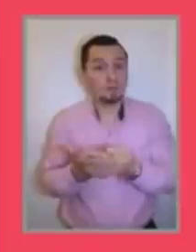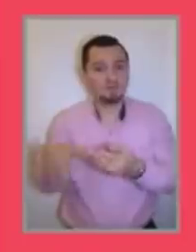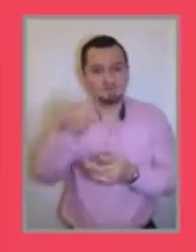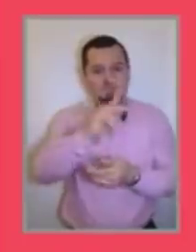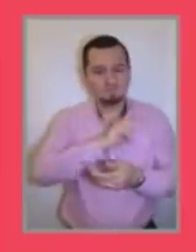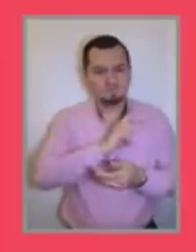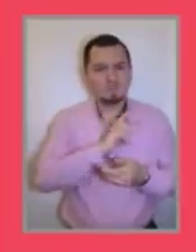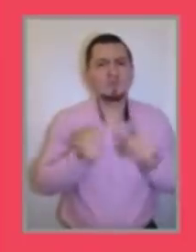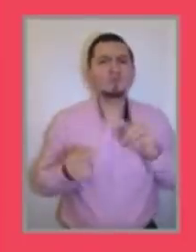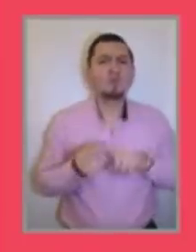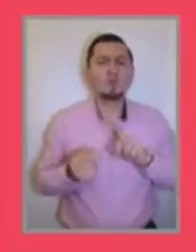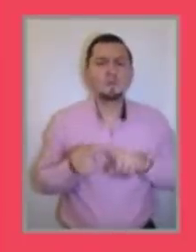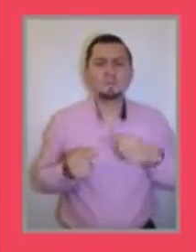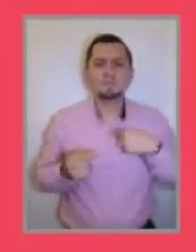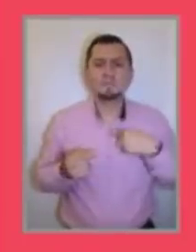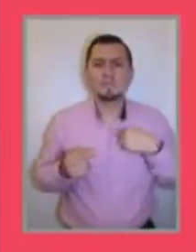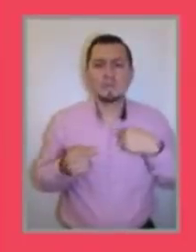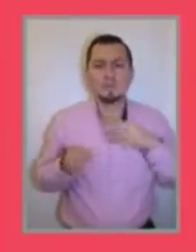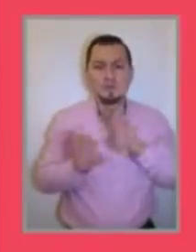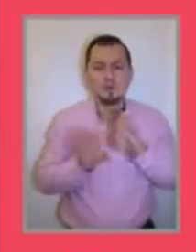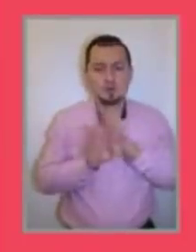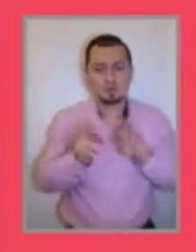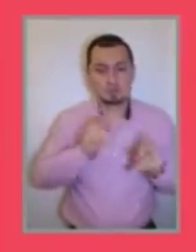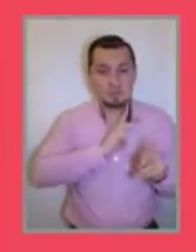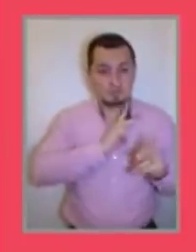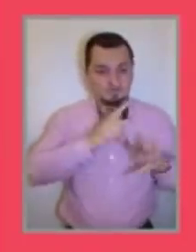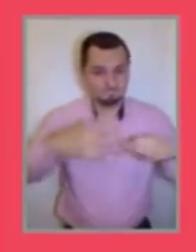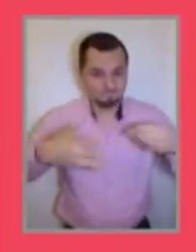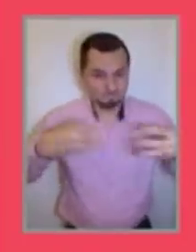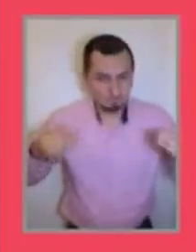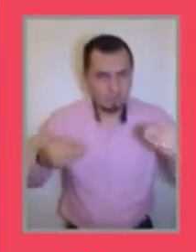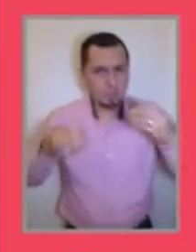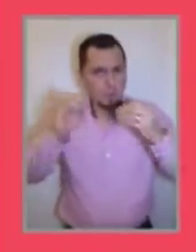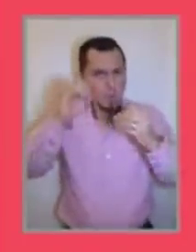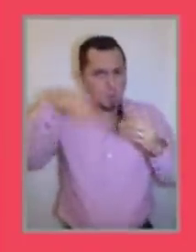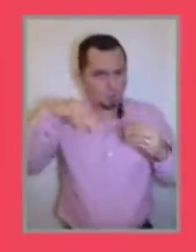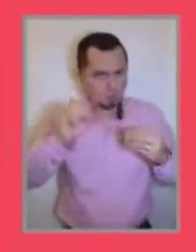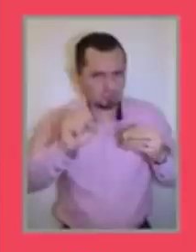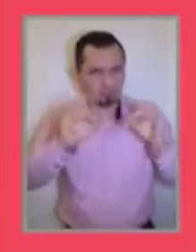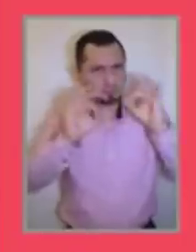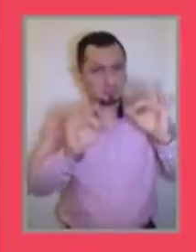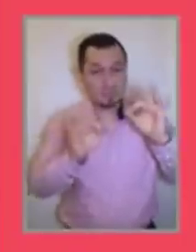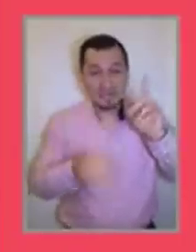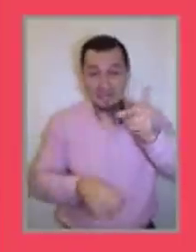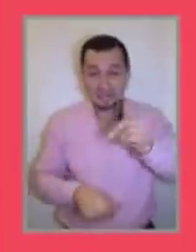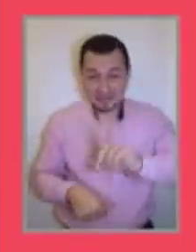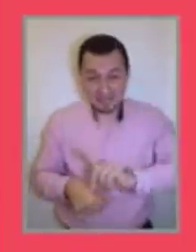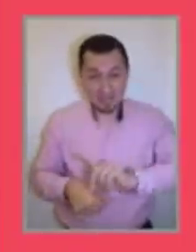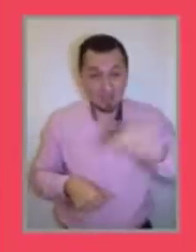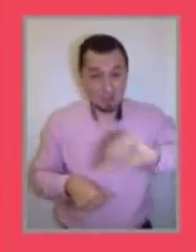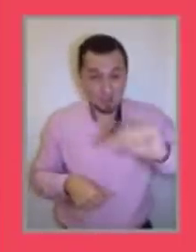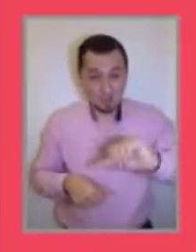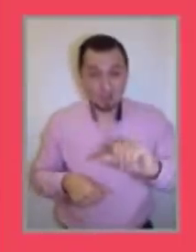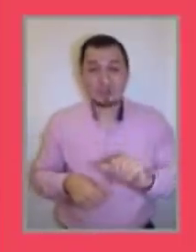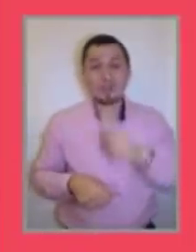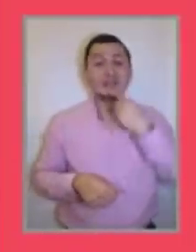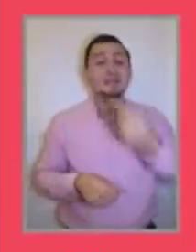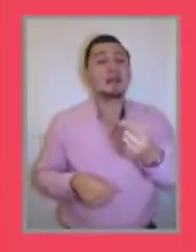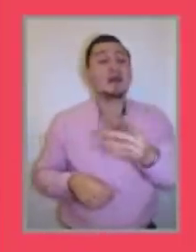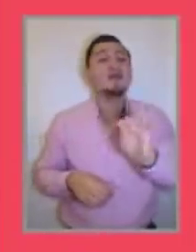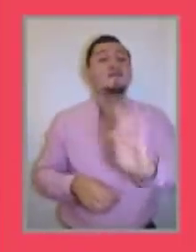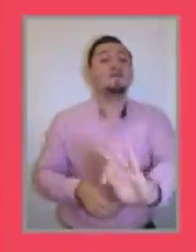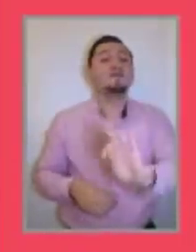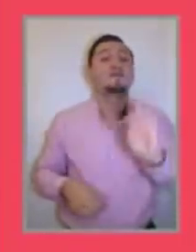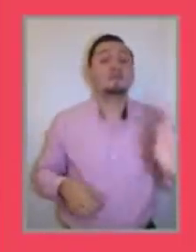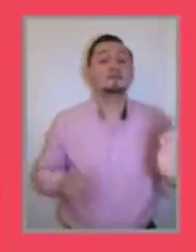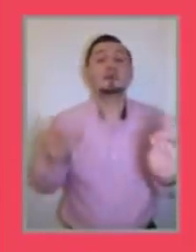estamos parados desde el punto de vista epidemiológico, y quiero reiterarlo, el día de hoy no se va a anunciar una fecha, porque